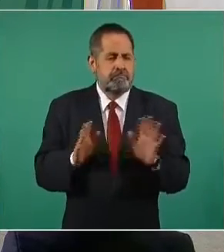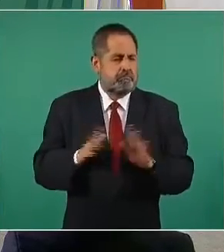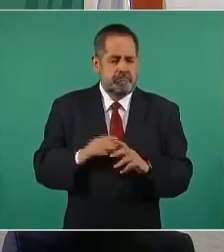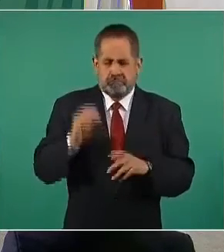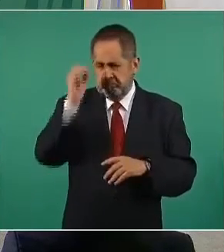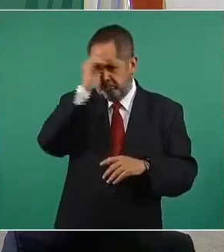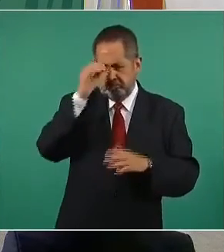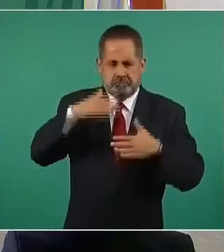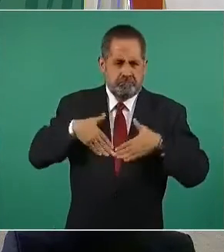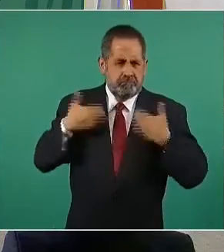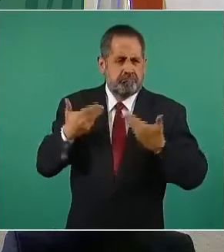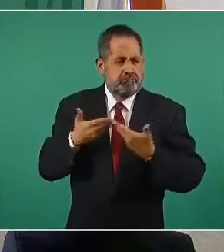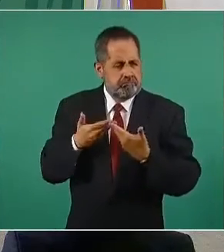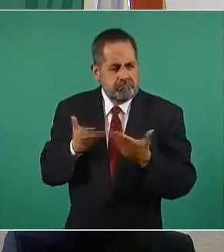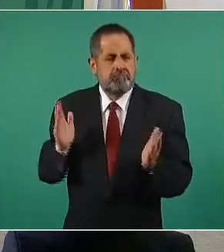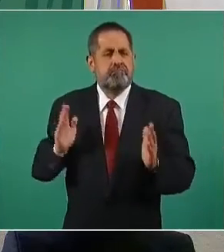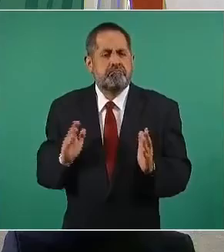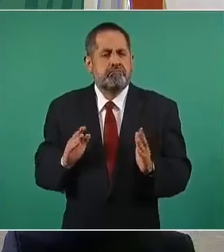O sea, somos